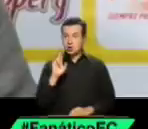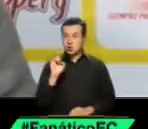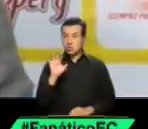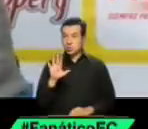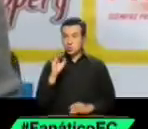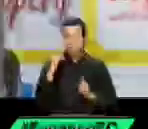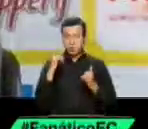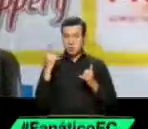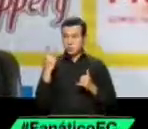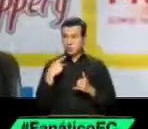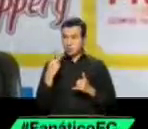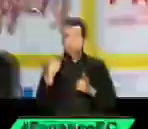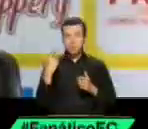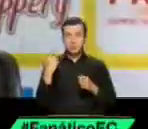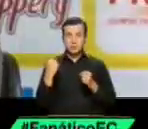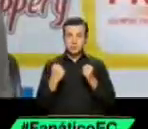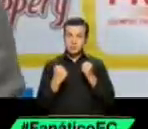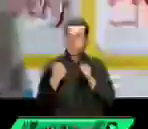y ambos estamos aquí